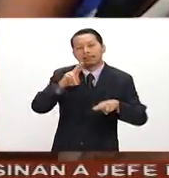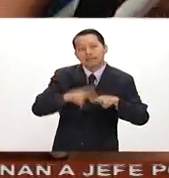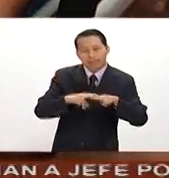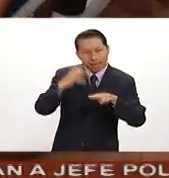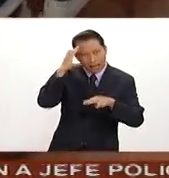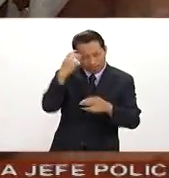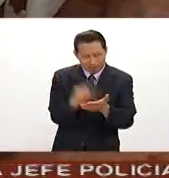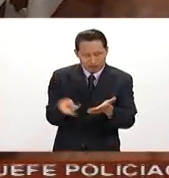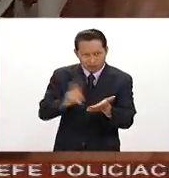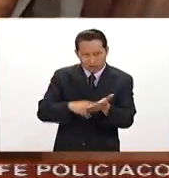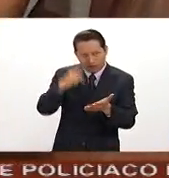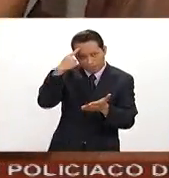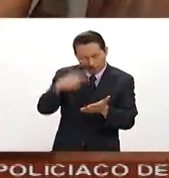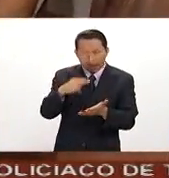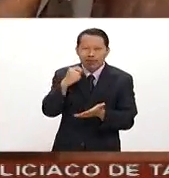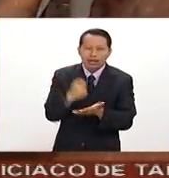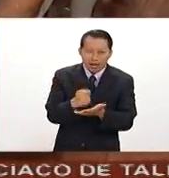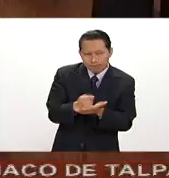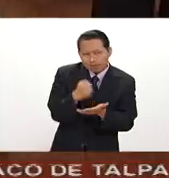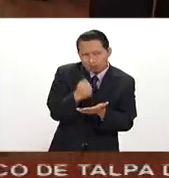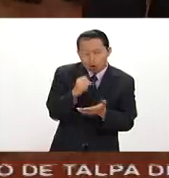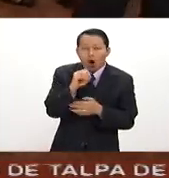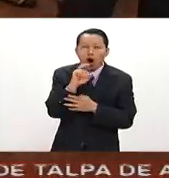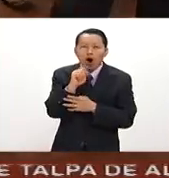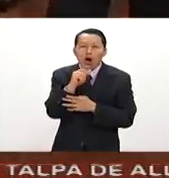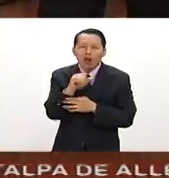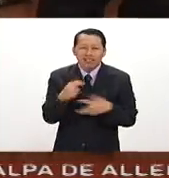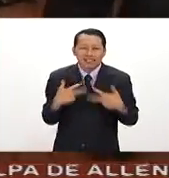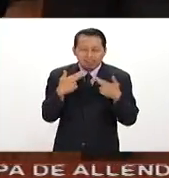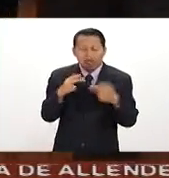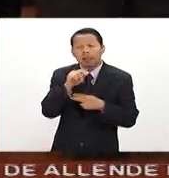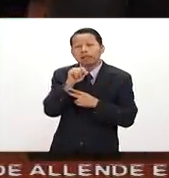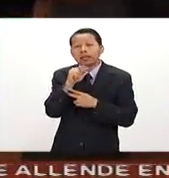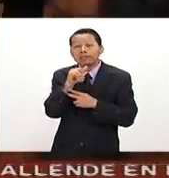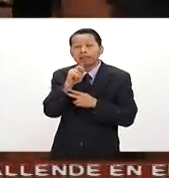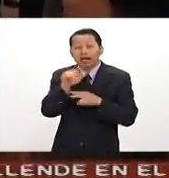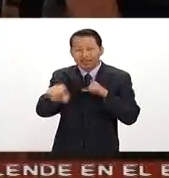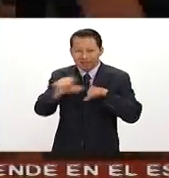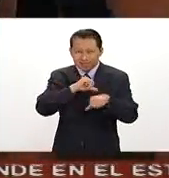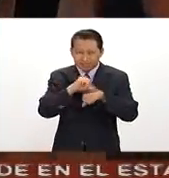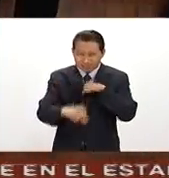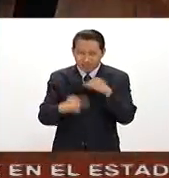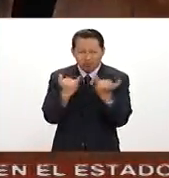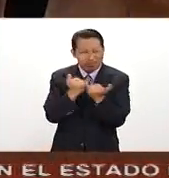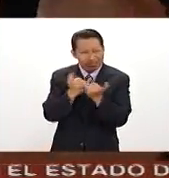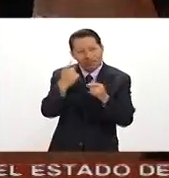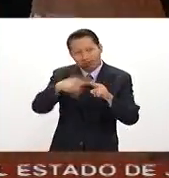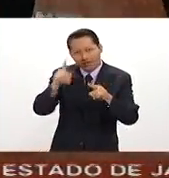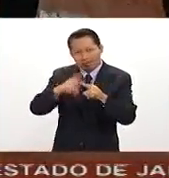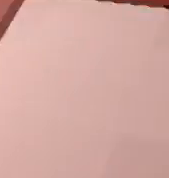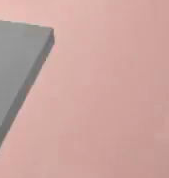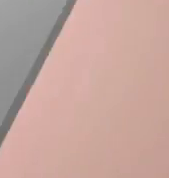de terapia intensiva, oncología, pediátrica, trasplantes, entre otros.